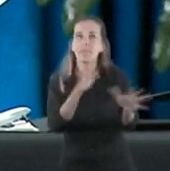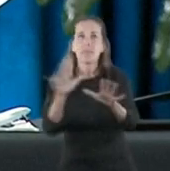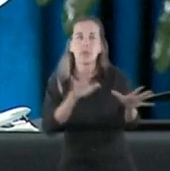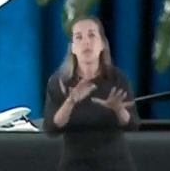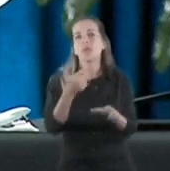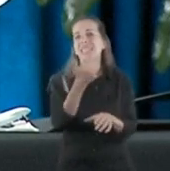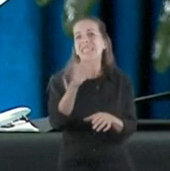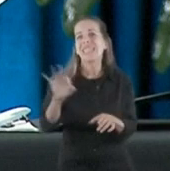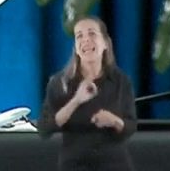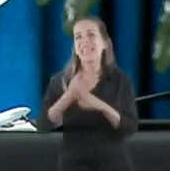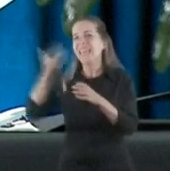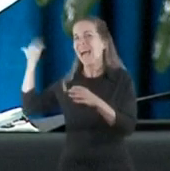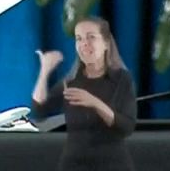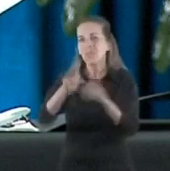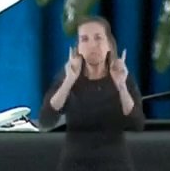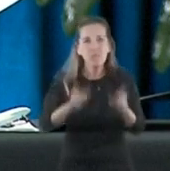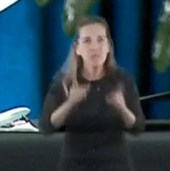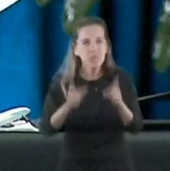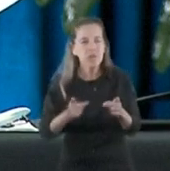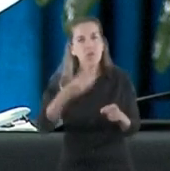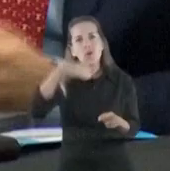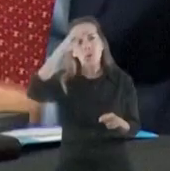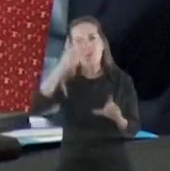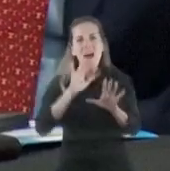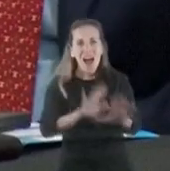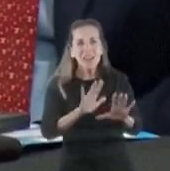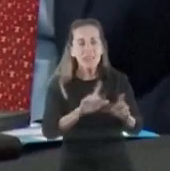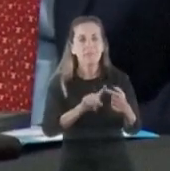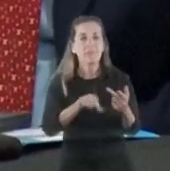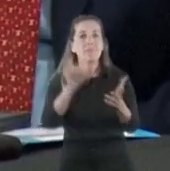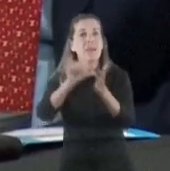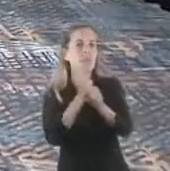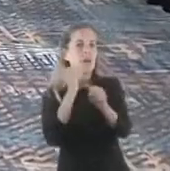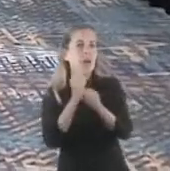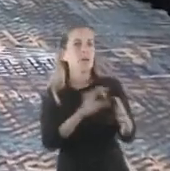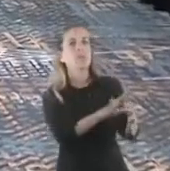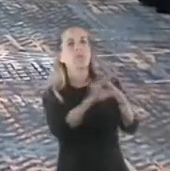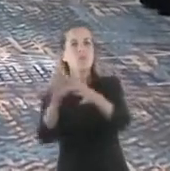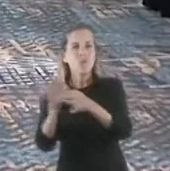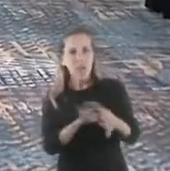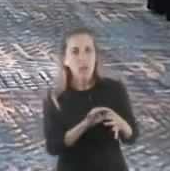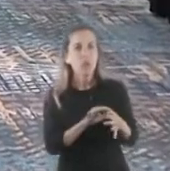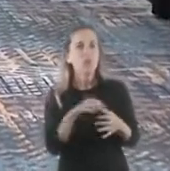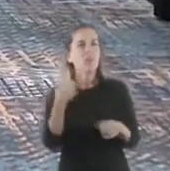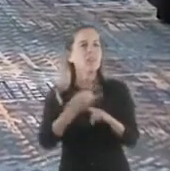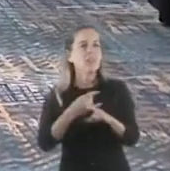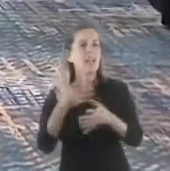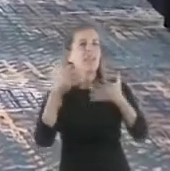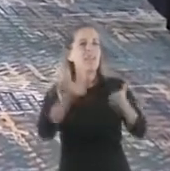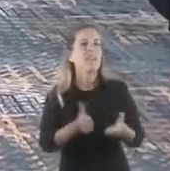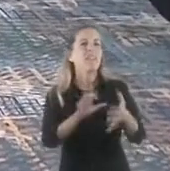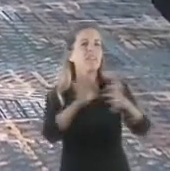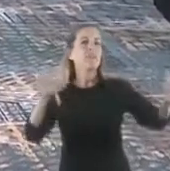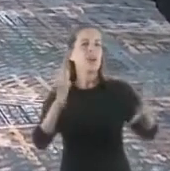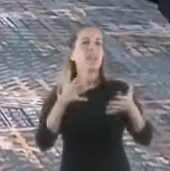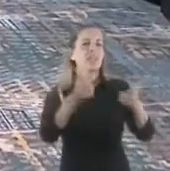Y eso es imperdonable Venezuela aparece otro tanto el presidente de Venezuela Nicolás